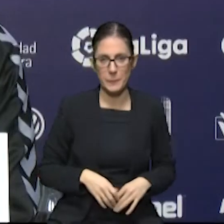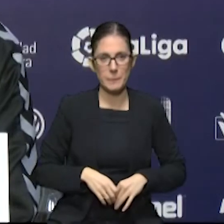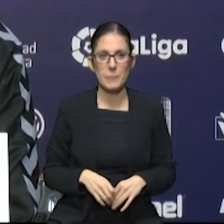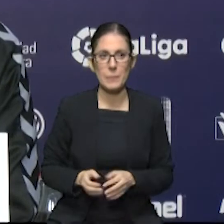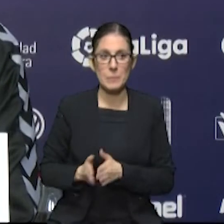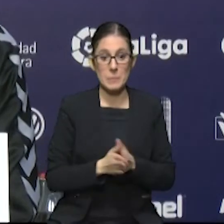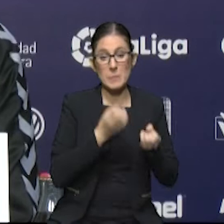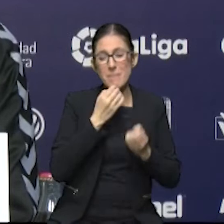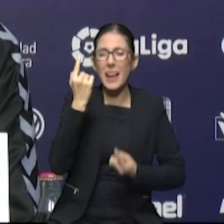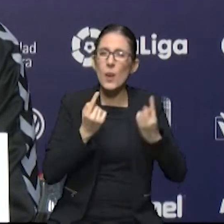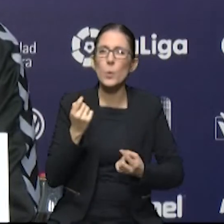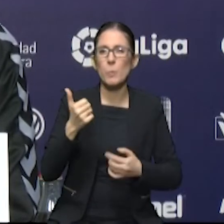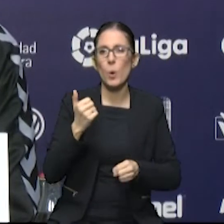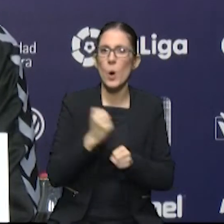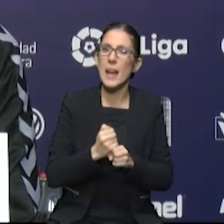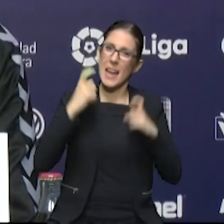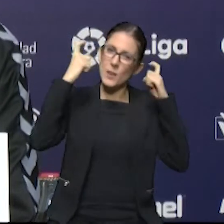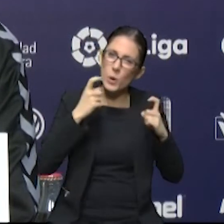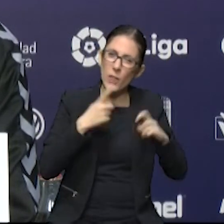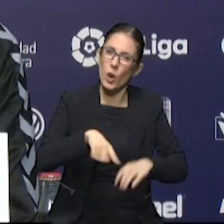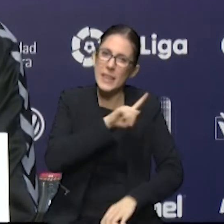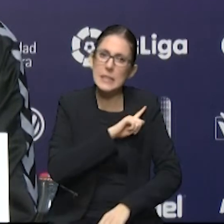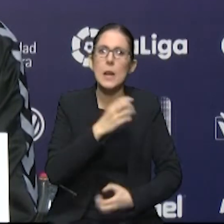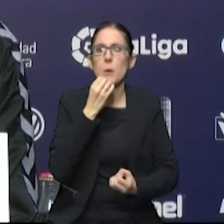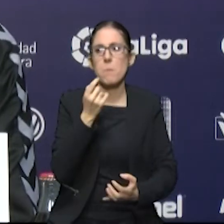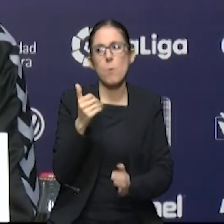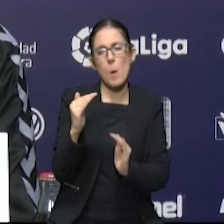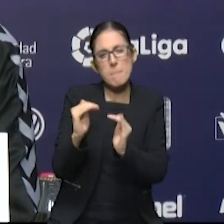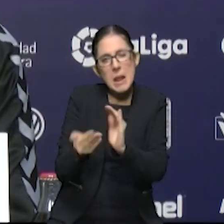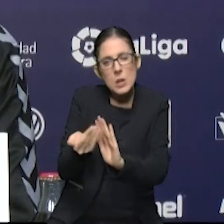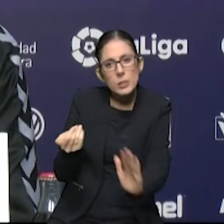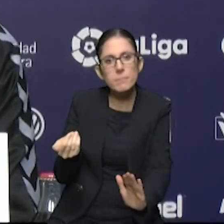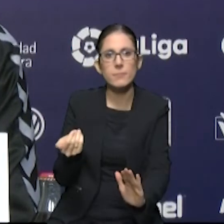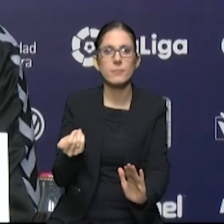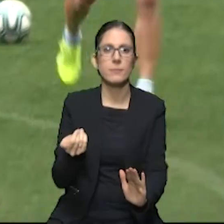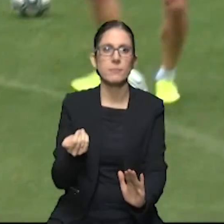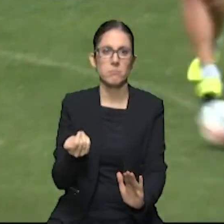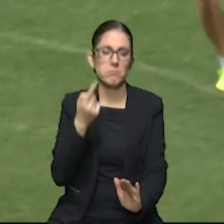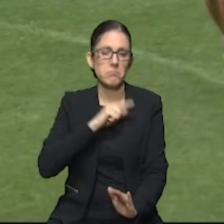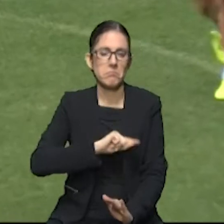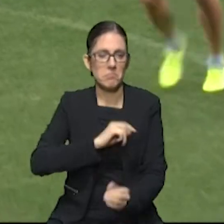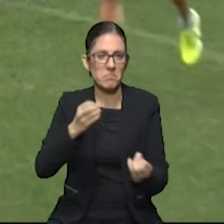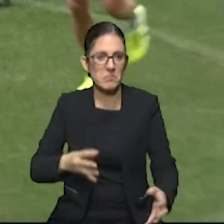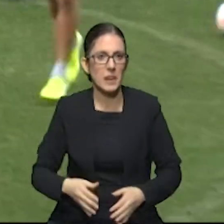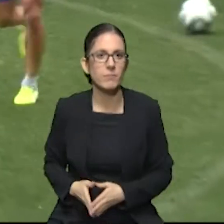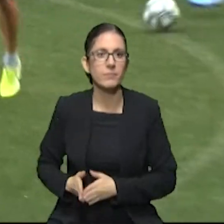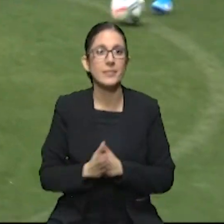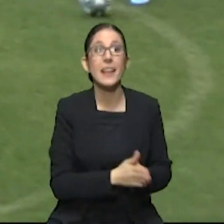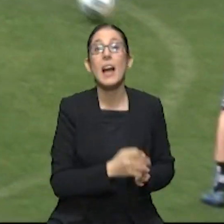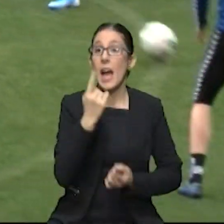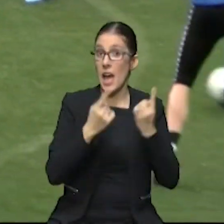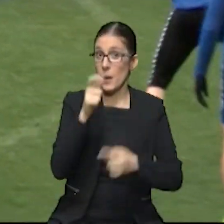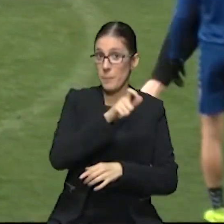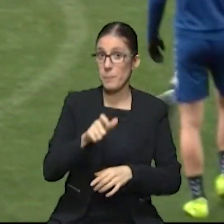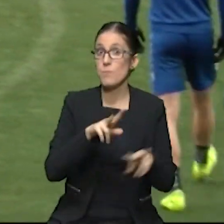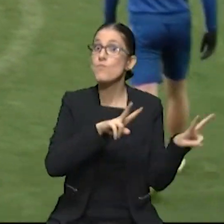ha tenido alguna sobrecarga, alguna molestia, ya le hemos quitado algo de carga y en principio llega bien. Nacho Vidal será una de las principales novedades